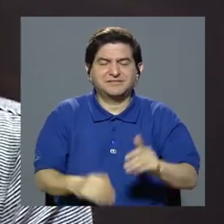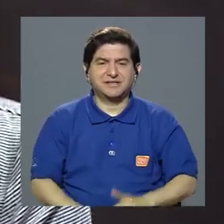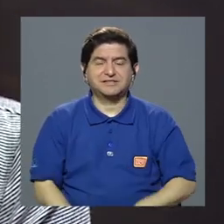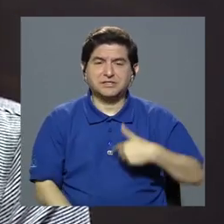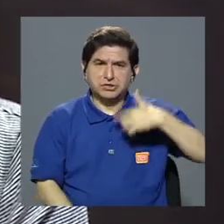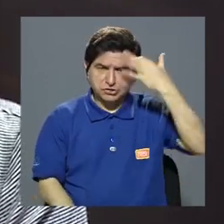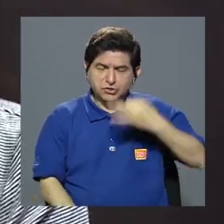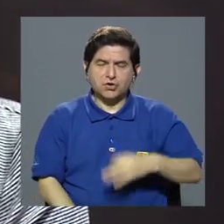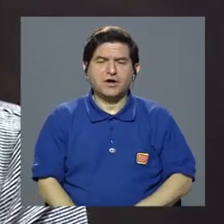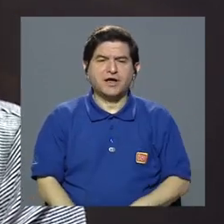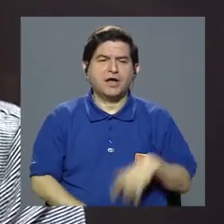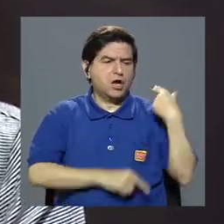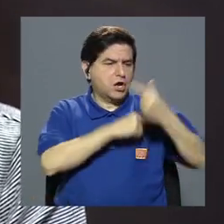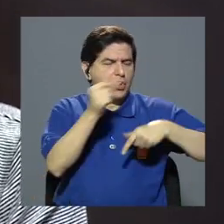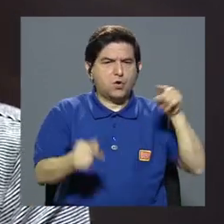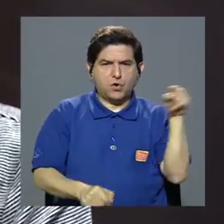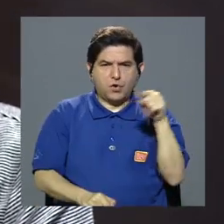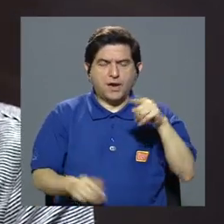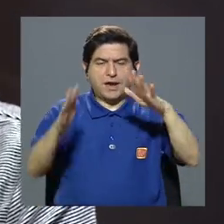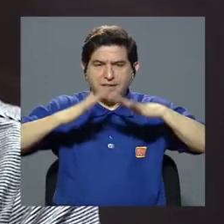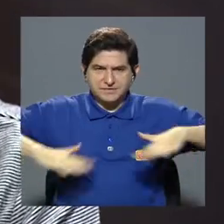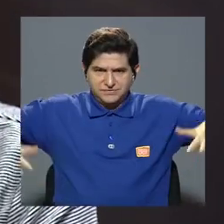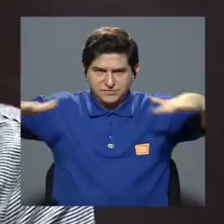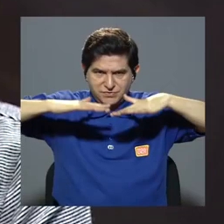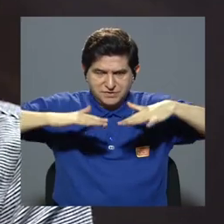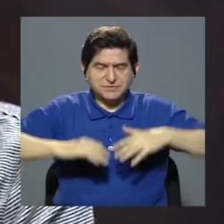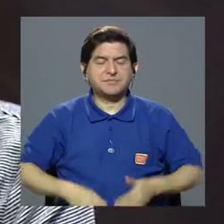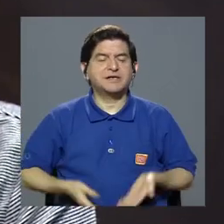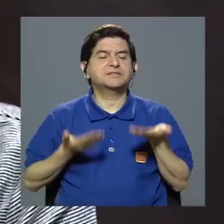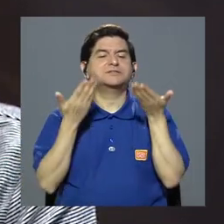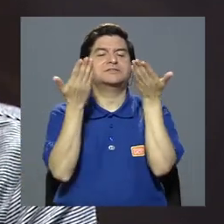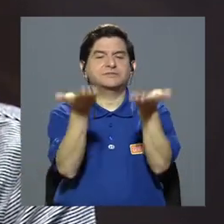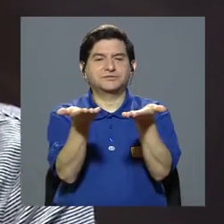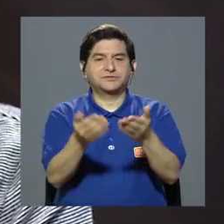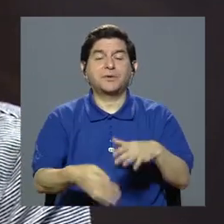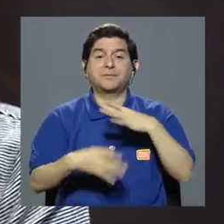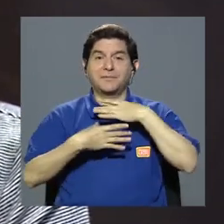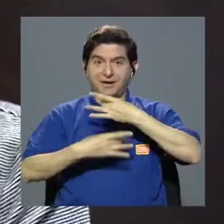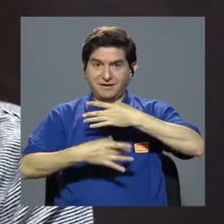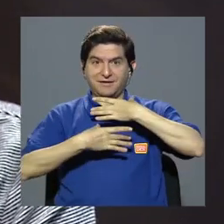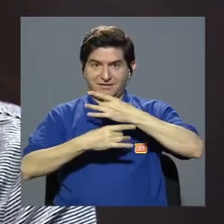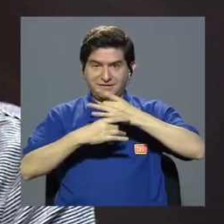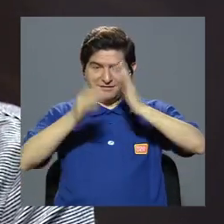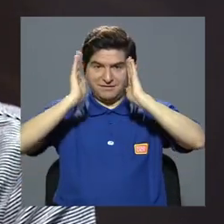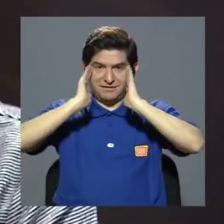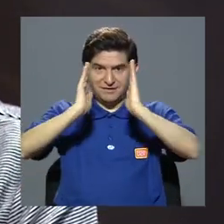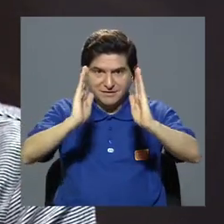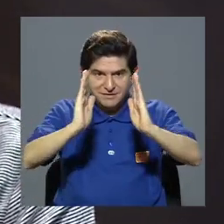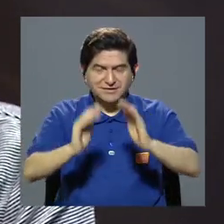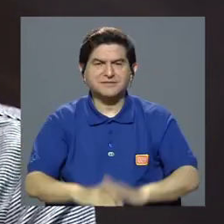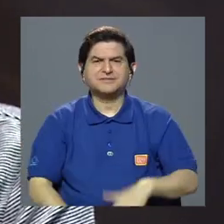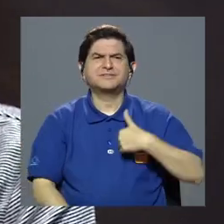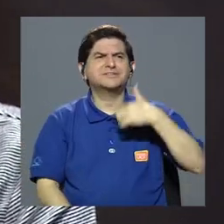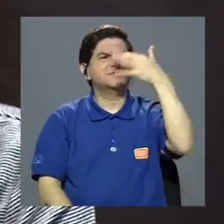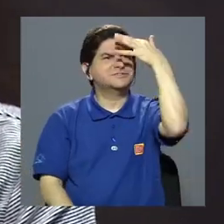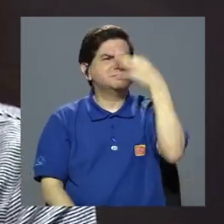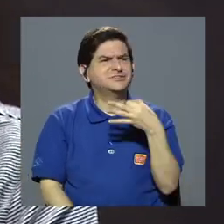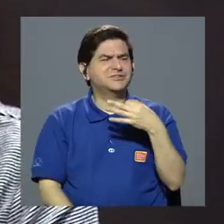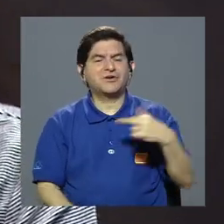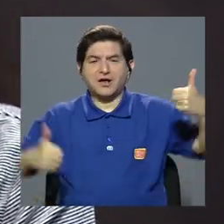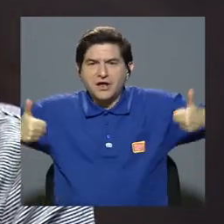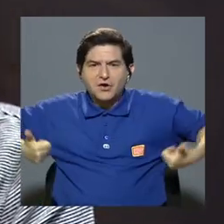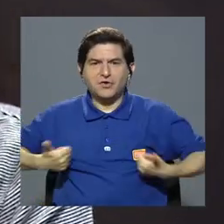creo que generación secta viene siendo un espacio verdad para ellos que les llama la atención para mí es como